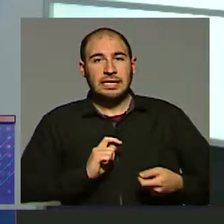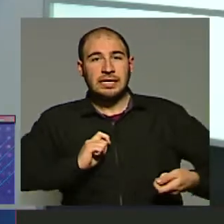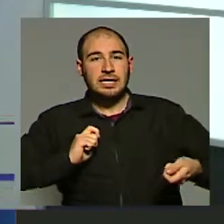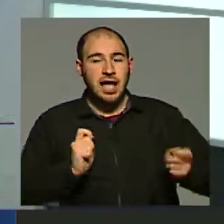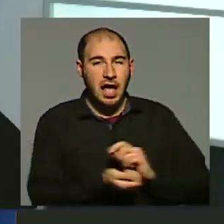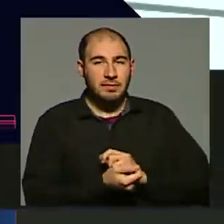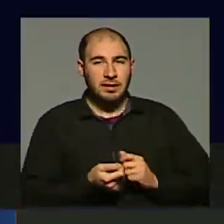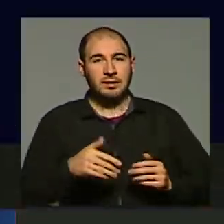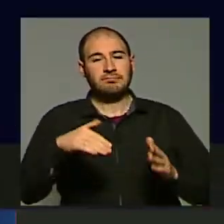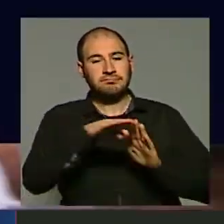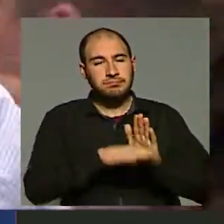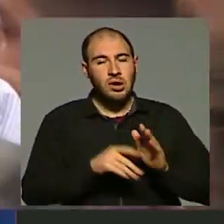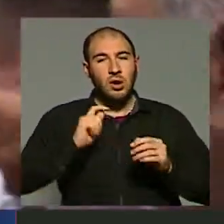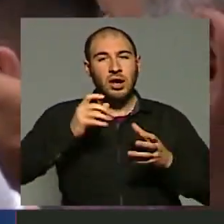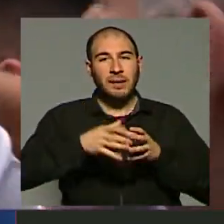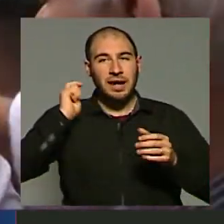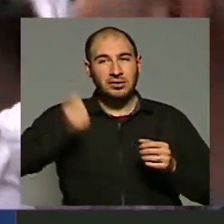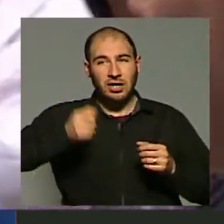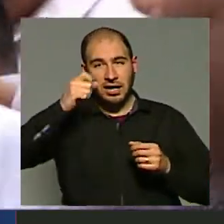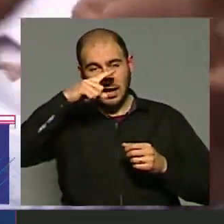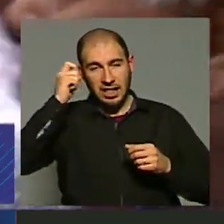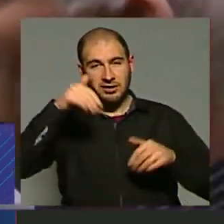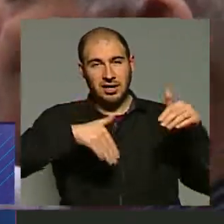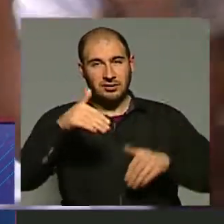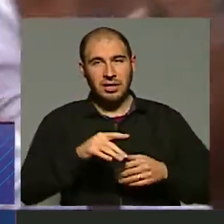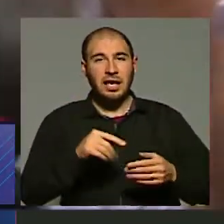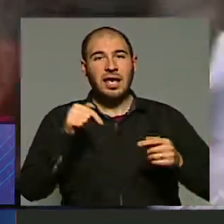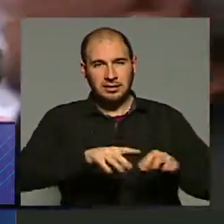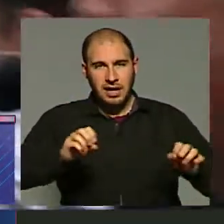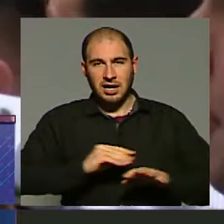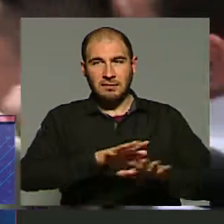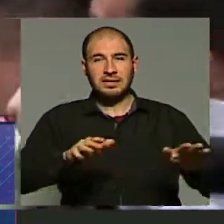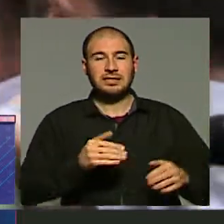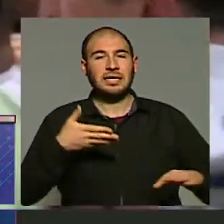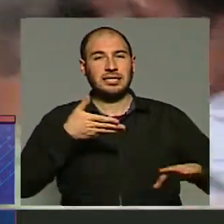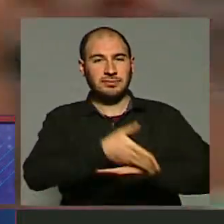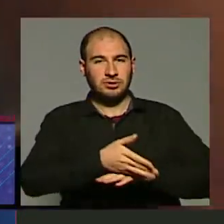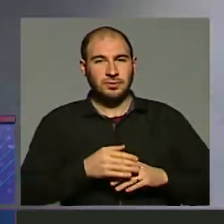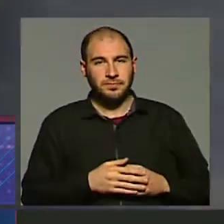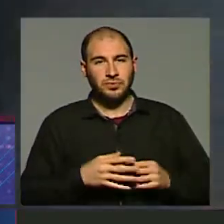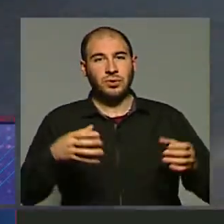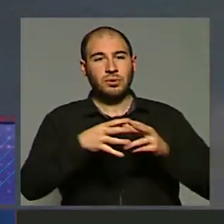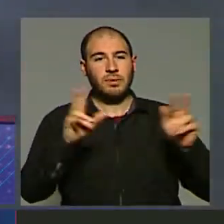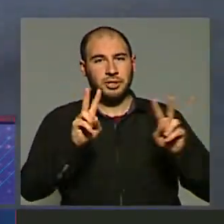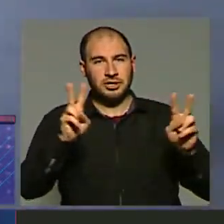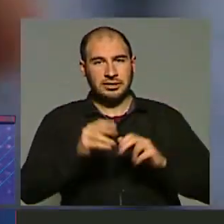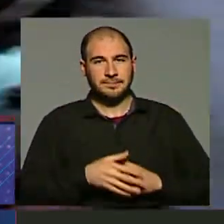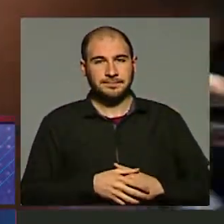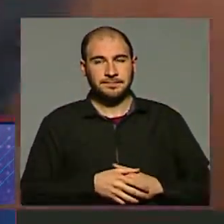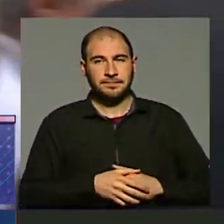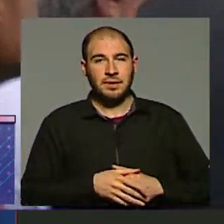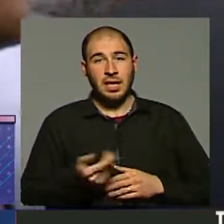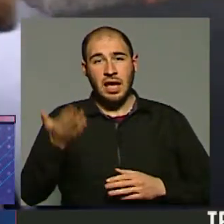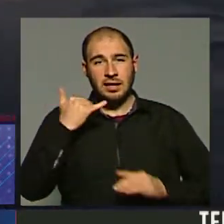la determinación por parte de la Cámara Nacional Electoral, se terminó revocando en el día de hoy esta intervención al Partido Justicialista, que